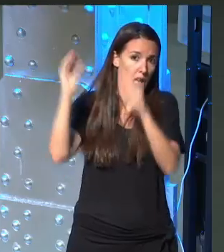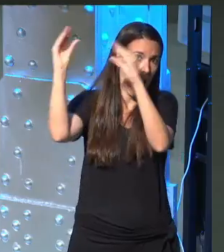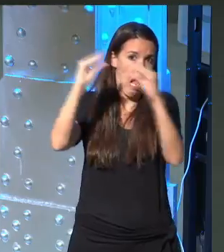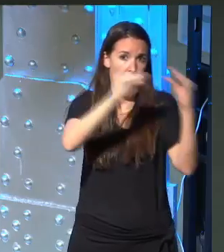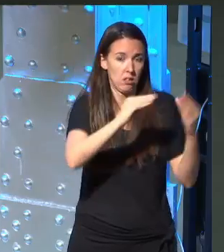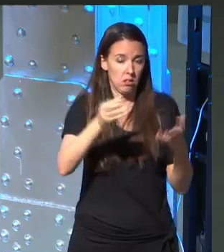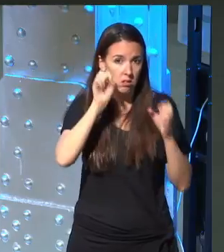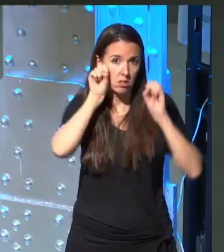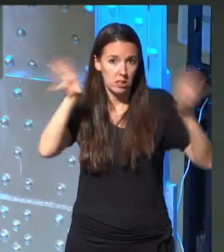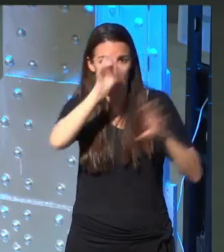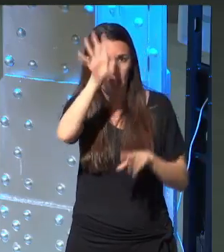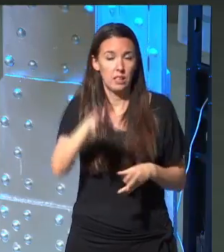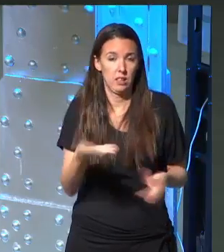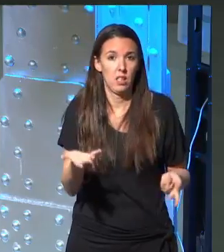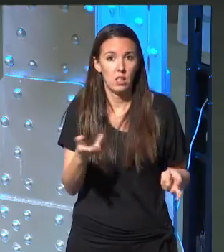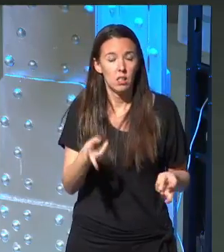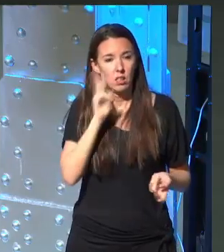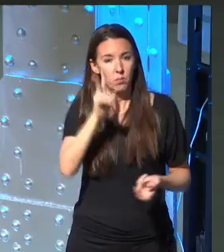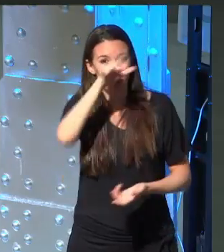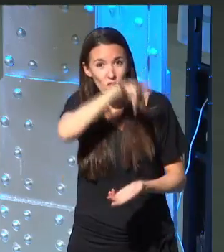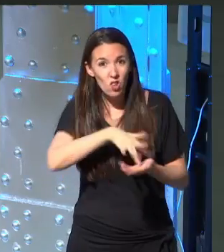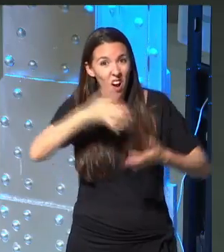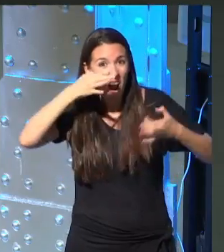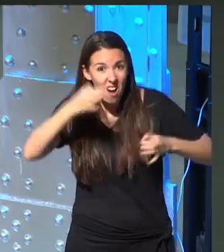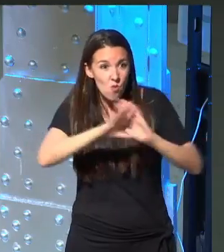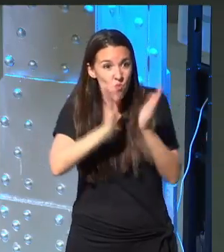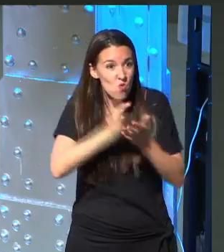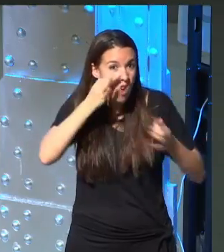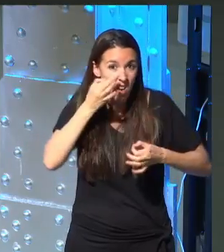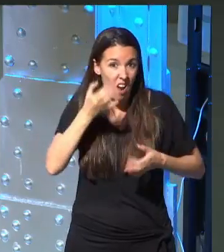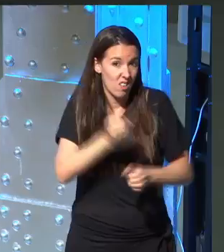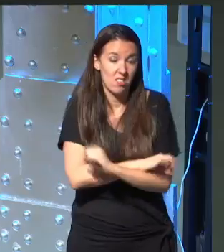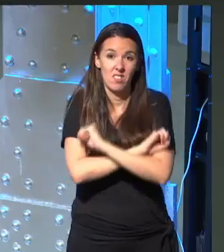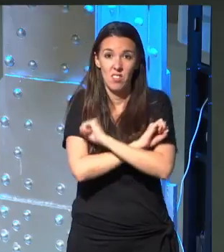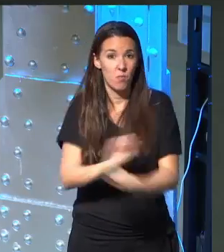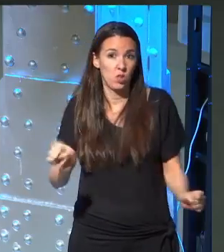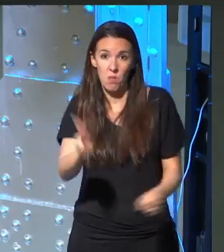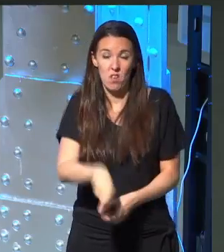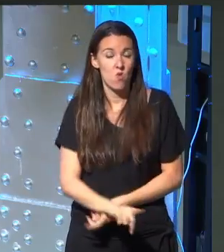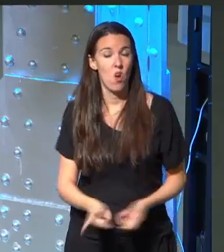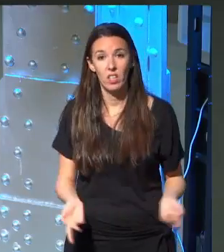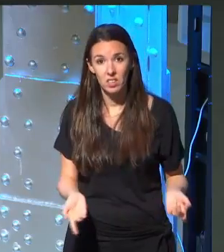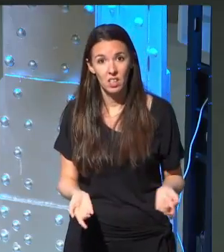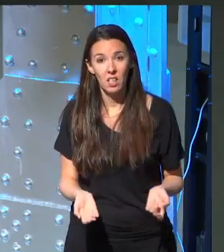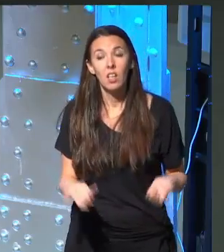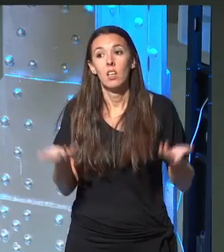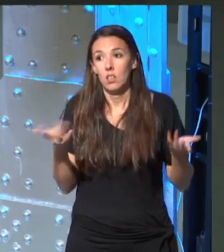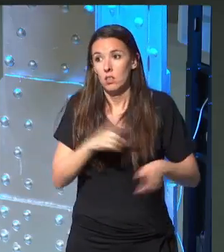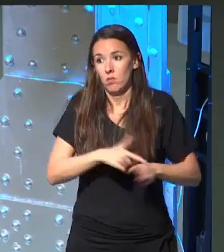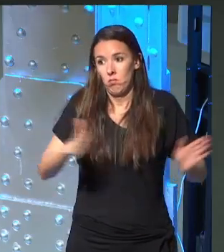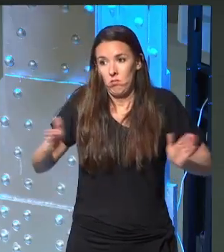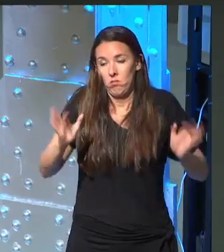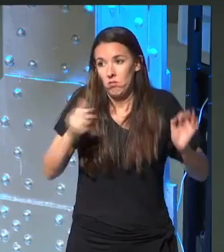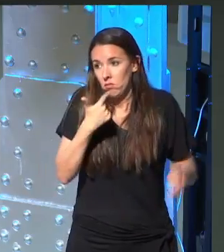Entonces él dijo, pues hemos visto que cuando esto pasa en el mundo real no es así. Entonces, bueno, pues llegó un momento que dije,